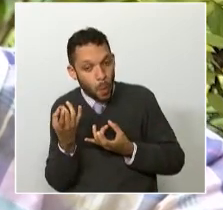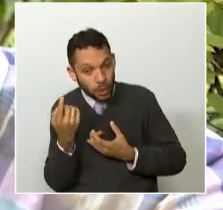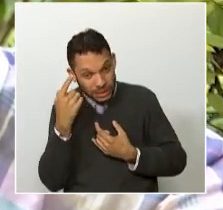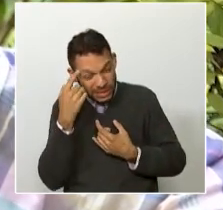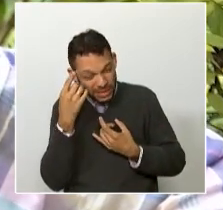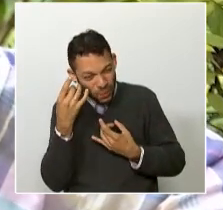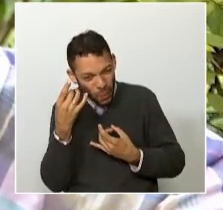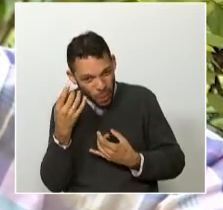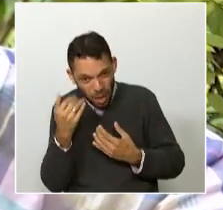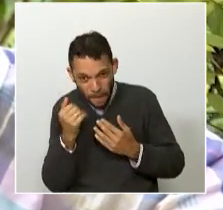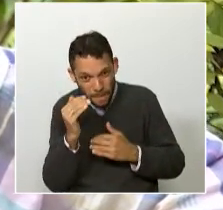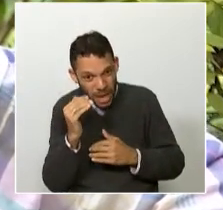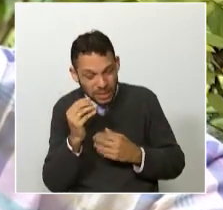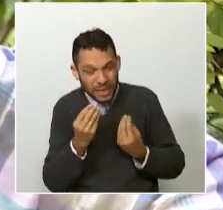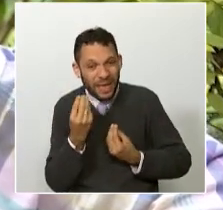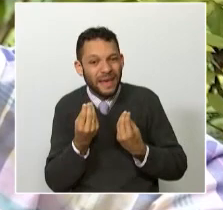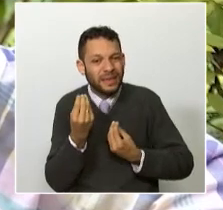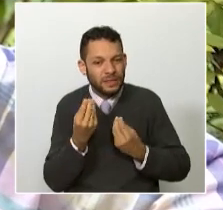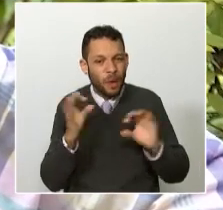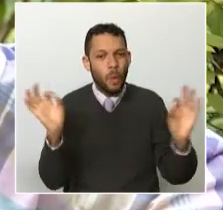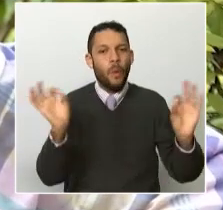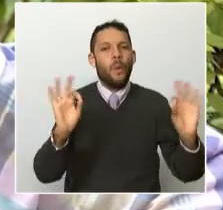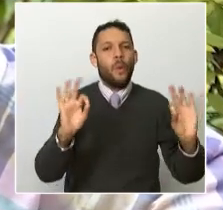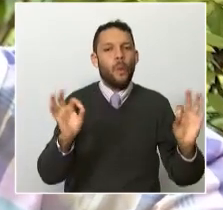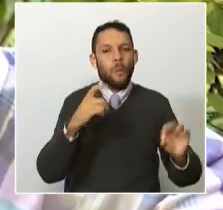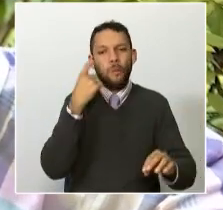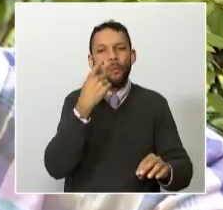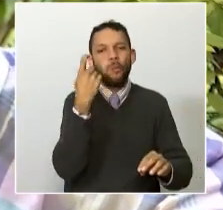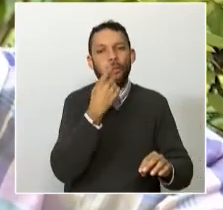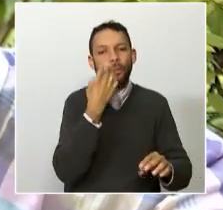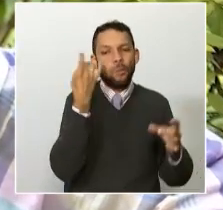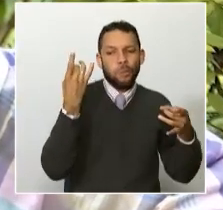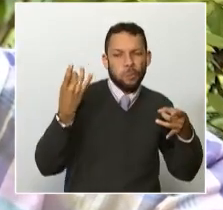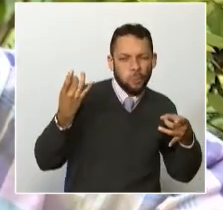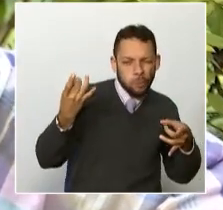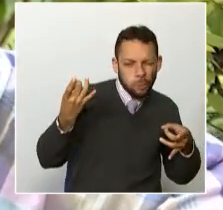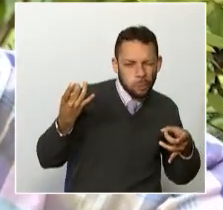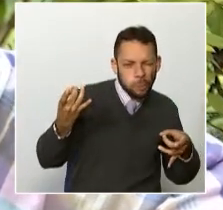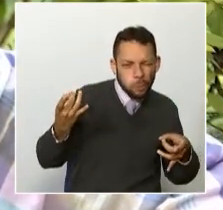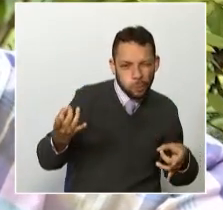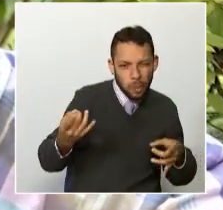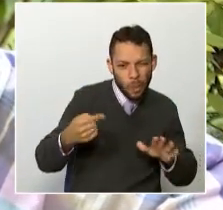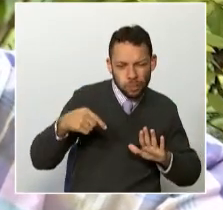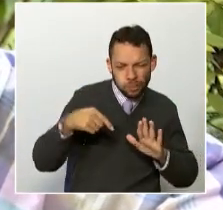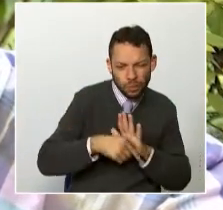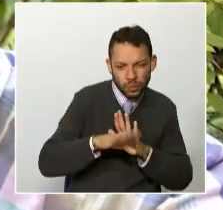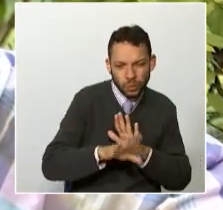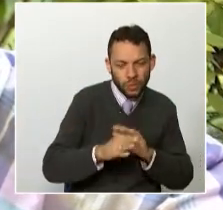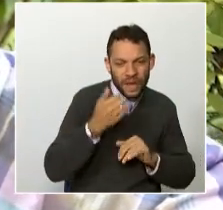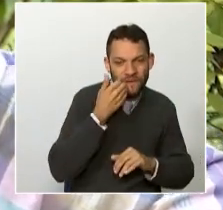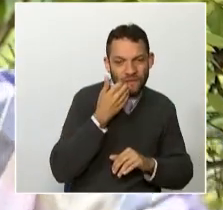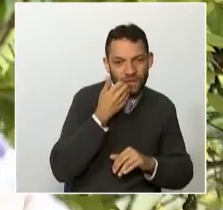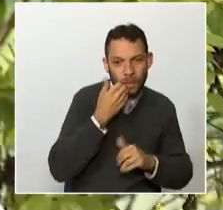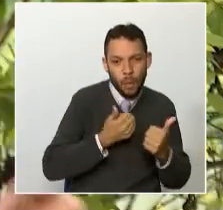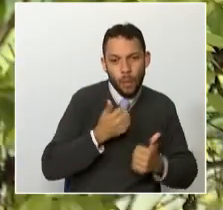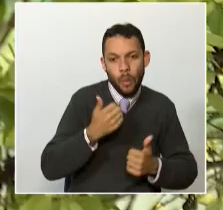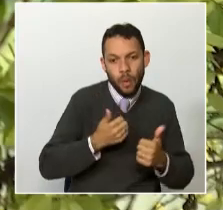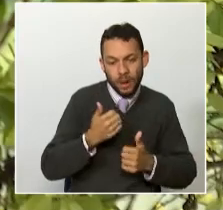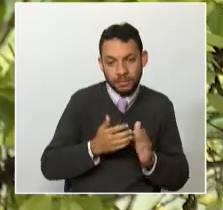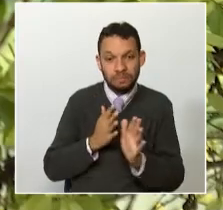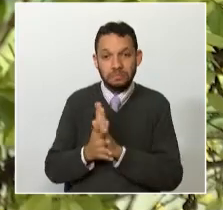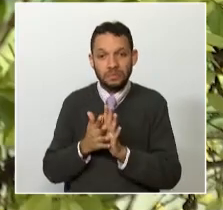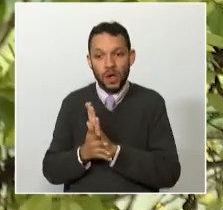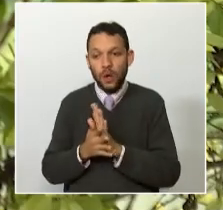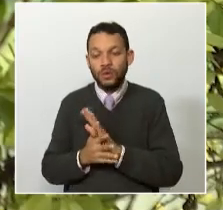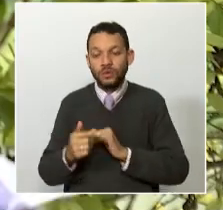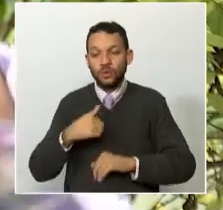como síntoma? ¿O será buscarle el dolor de cabeza como origen de la enfermedad? Porque ella decía, ahora yo